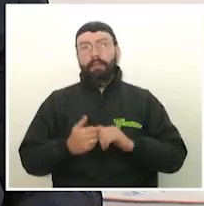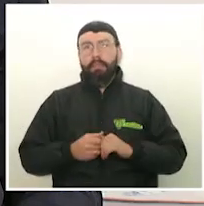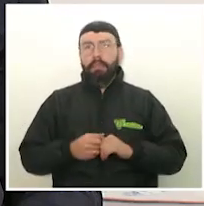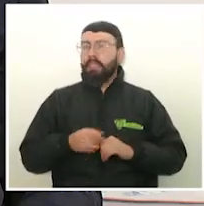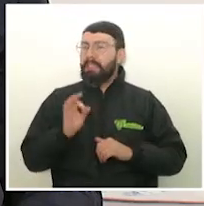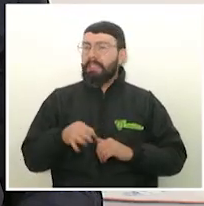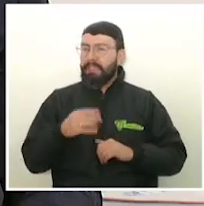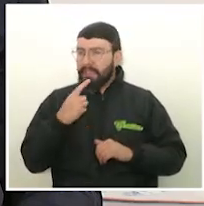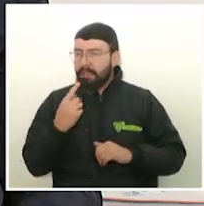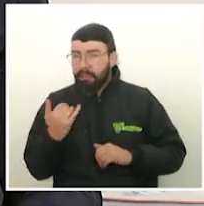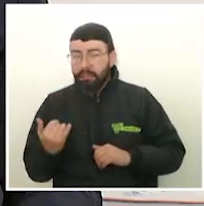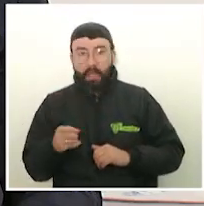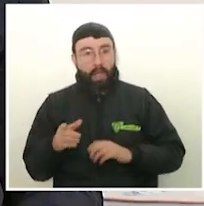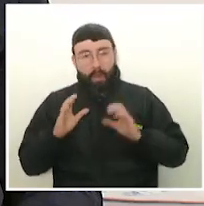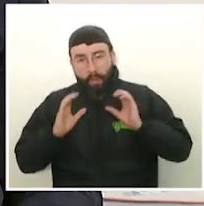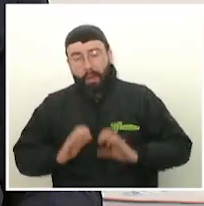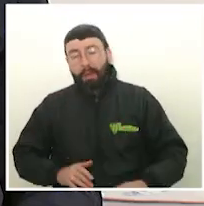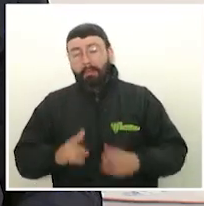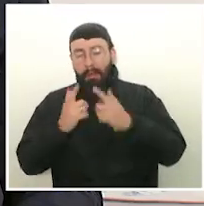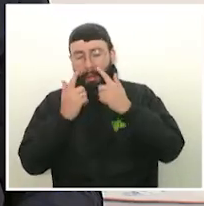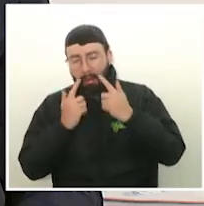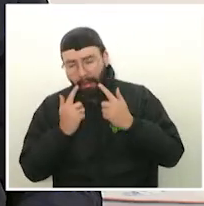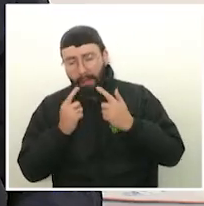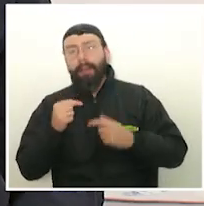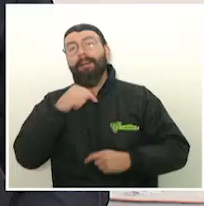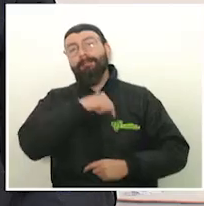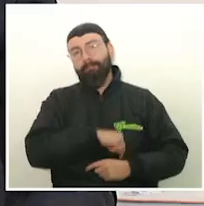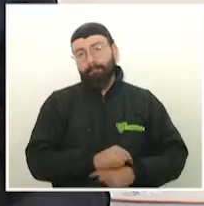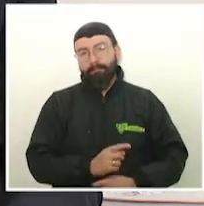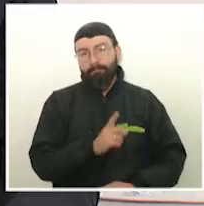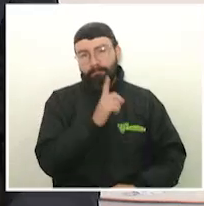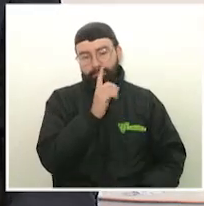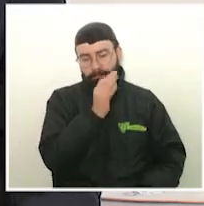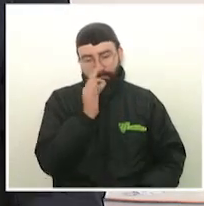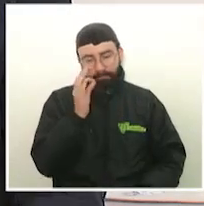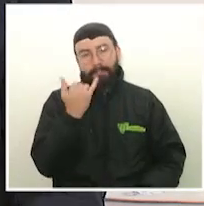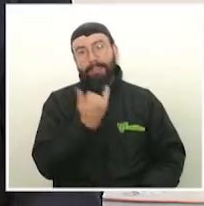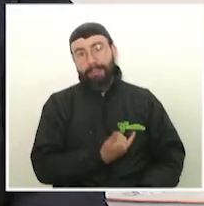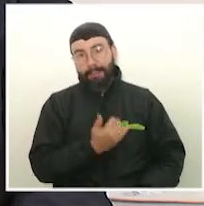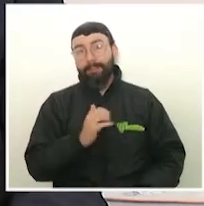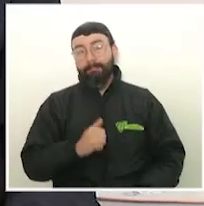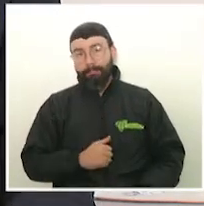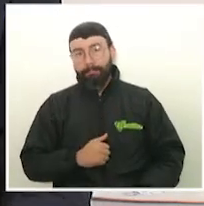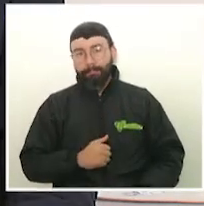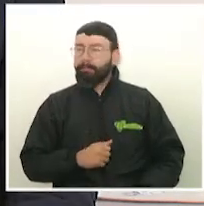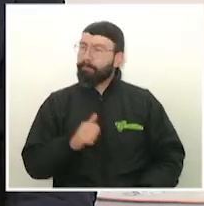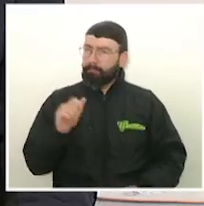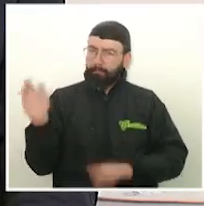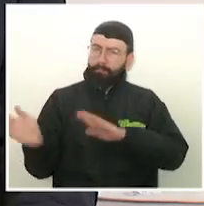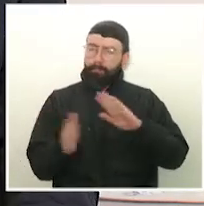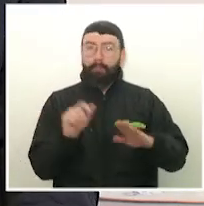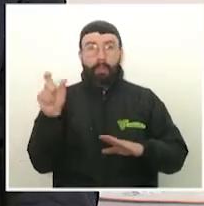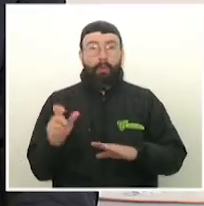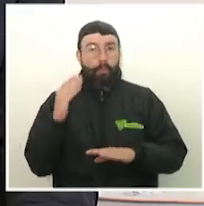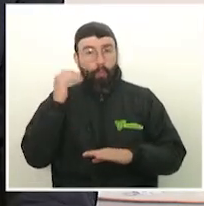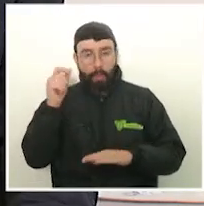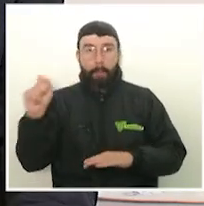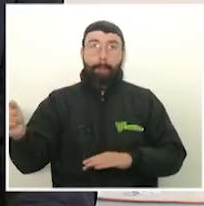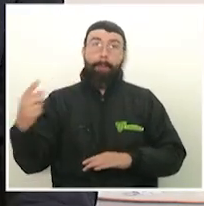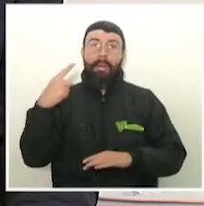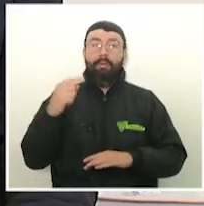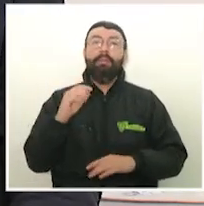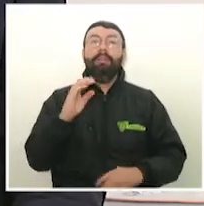el cuerpo llora lo que el alma oculta. Hace usted una pregunta sobre la esclerosis